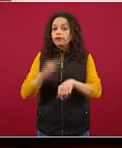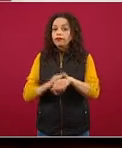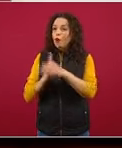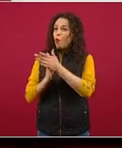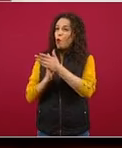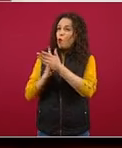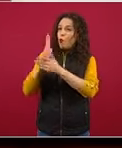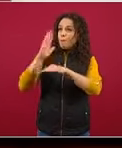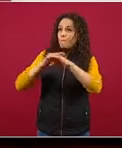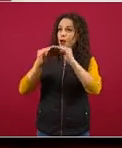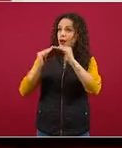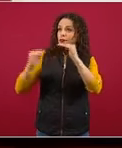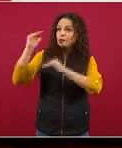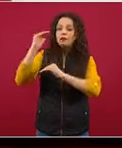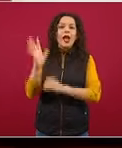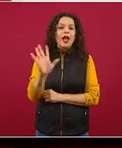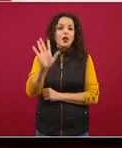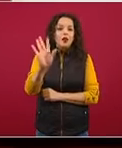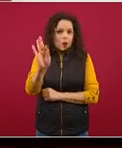máxima es 40.